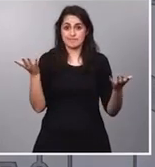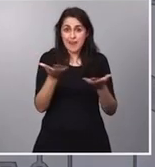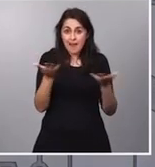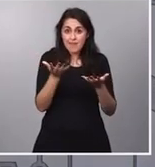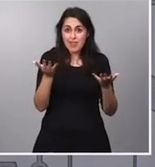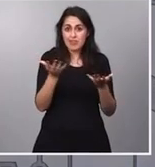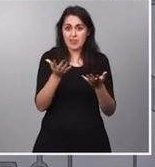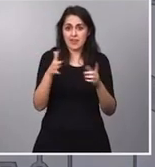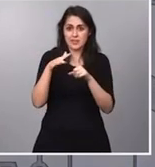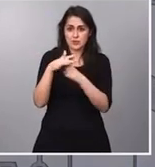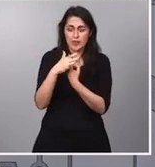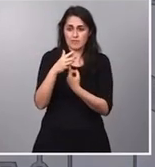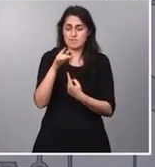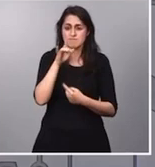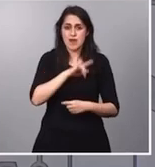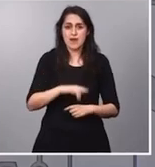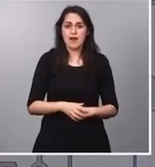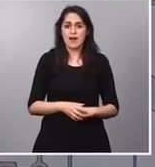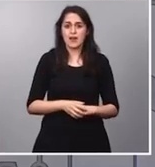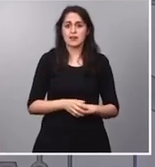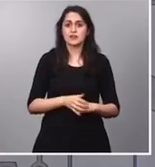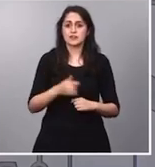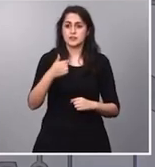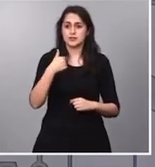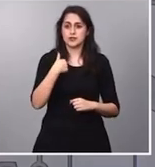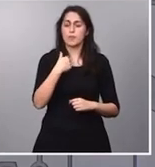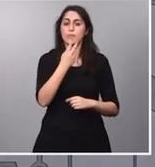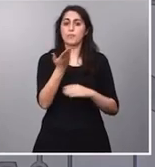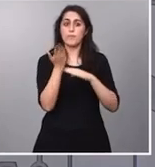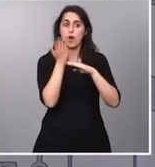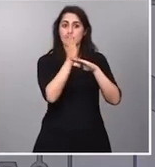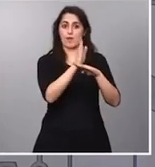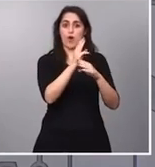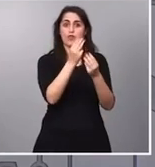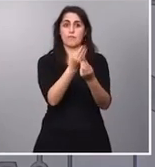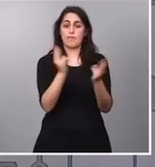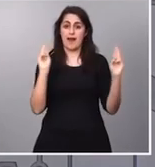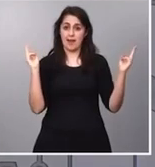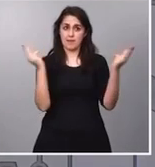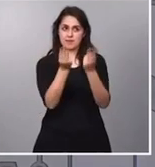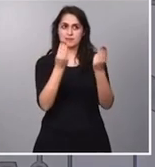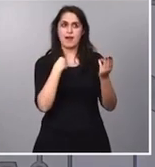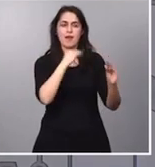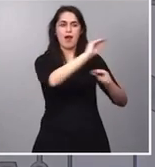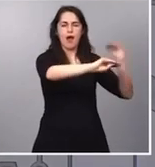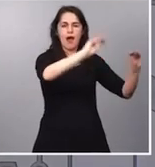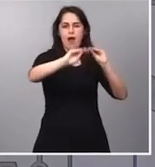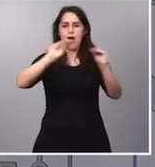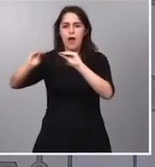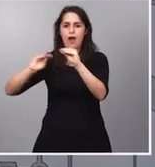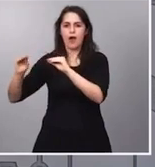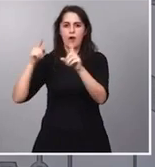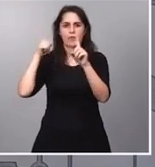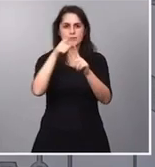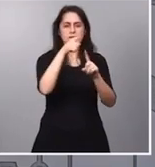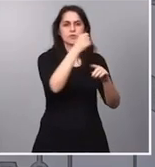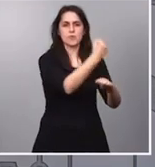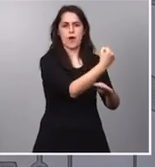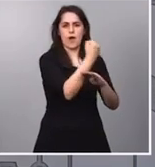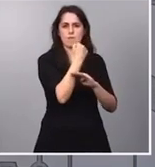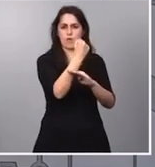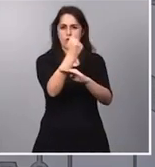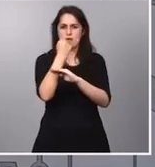contactado durante las últimas horas a todos los portavoces parlamentarios para recabar su apoyo en esta